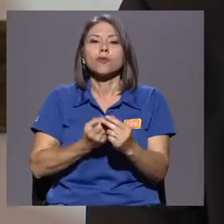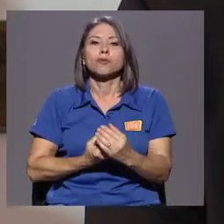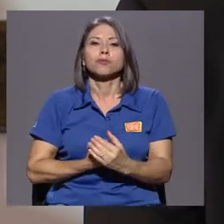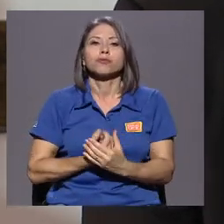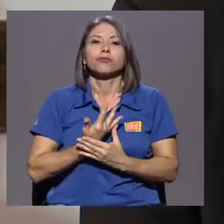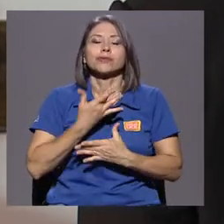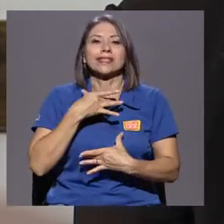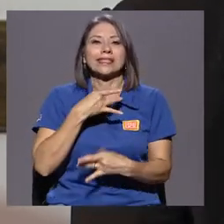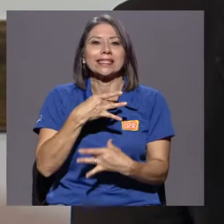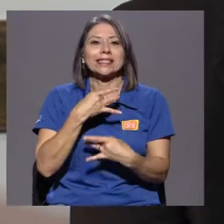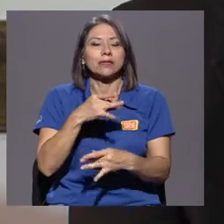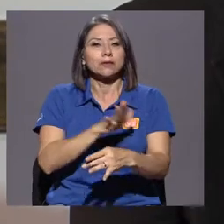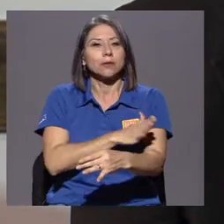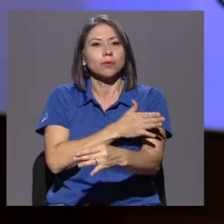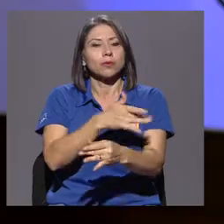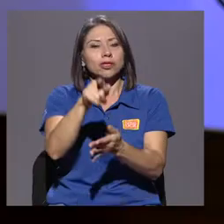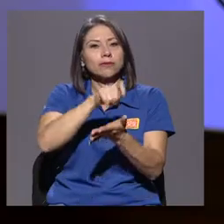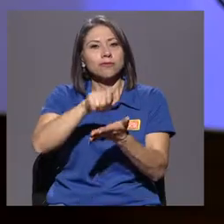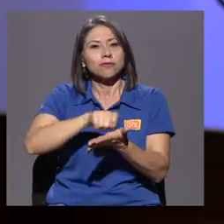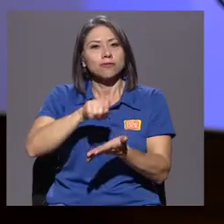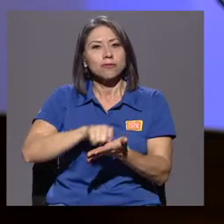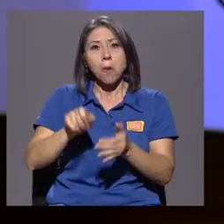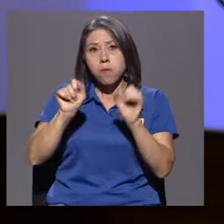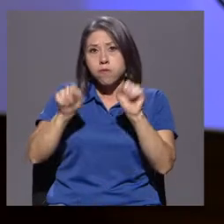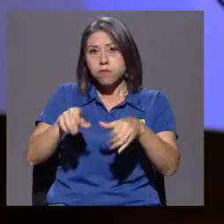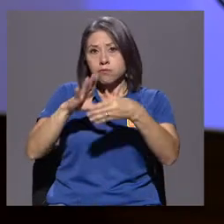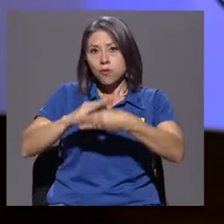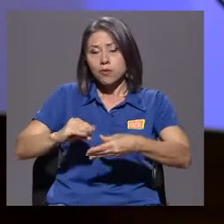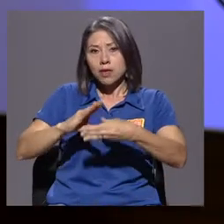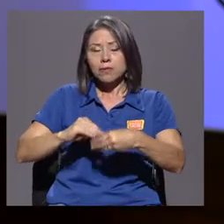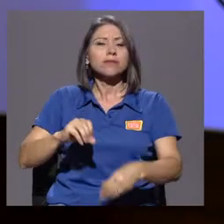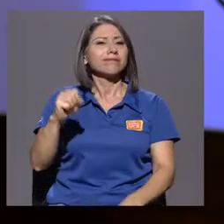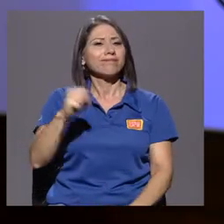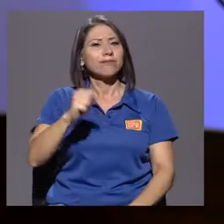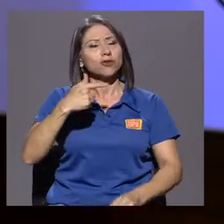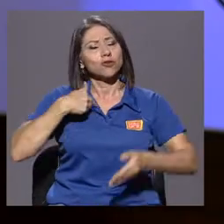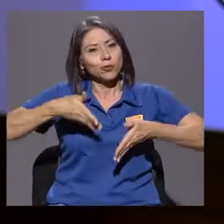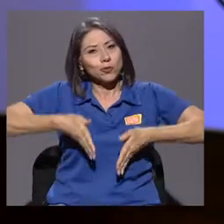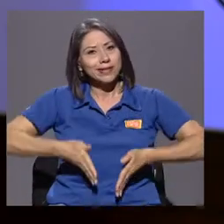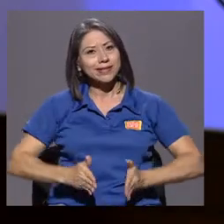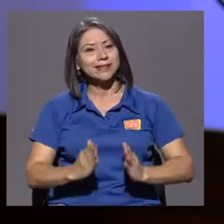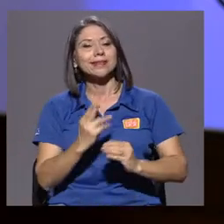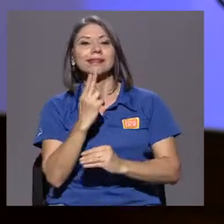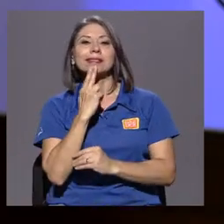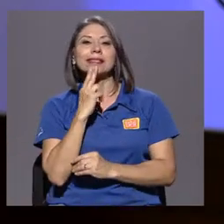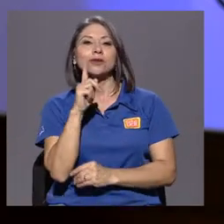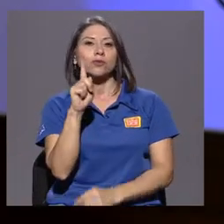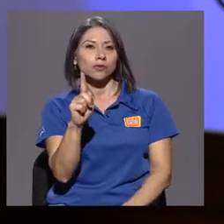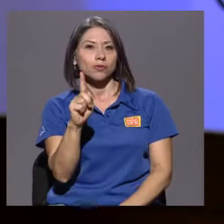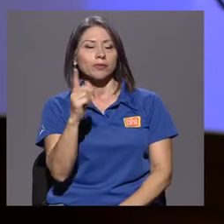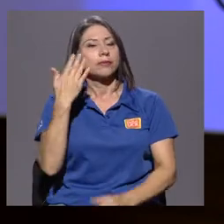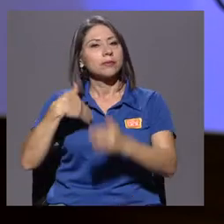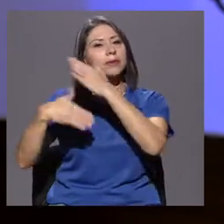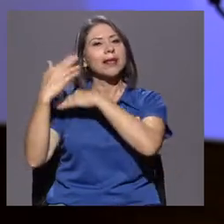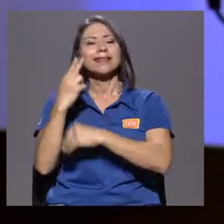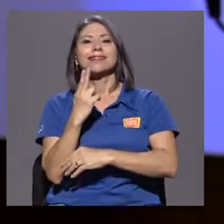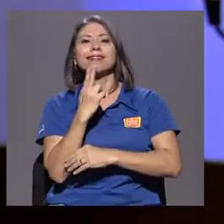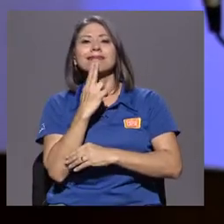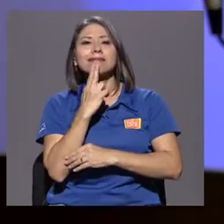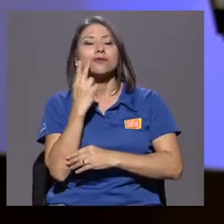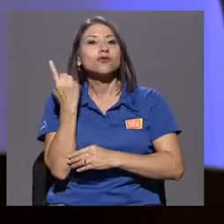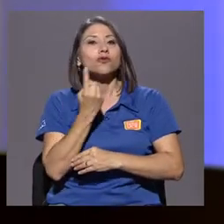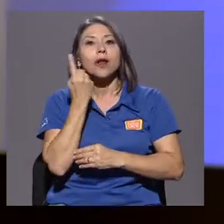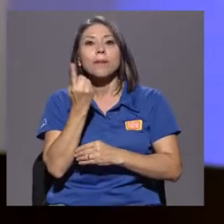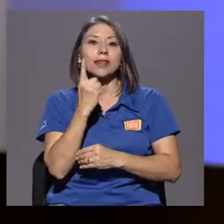por la música y la literatura me puede contar un poquito de solado primeros años sigue en activo uno cuando a ti yo era profesor